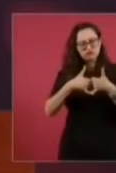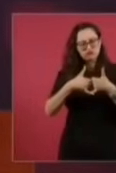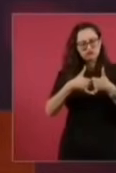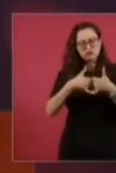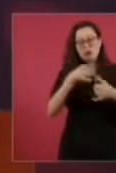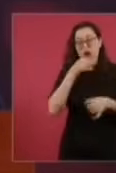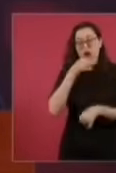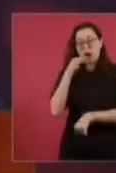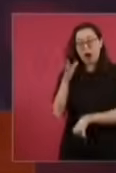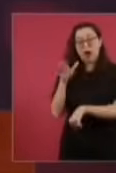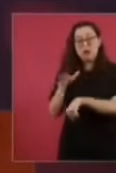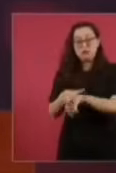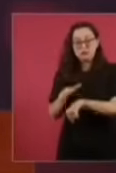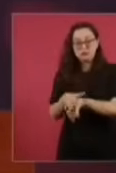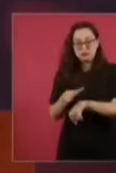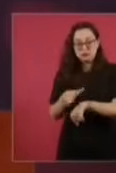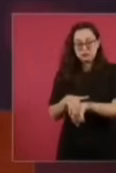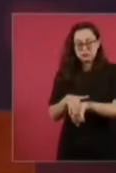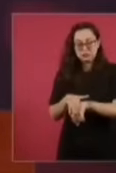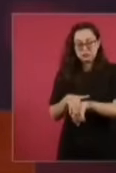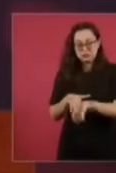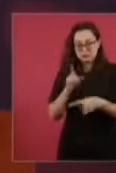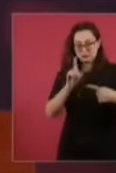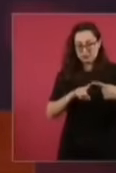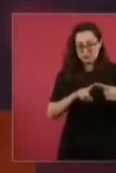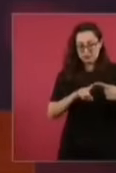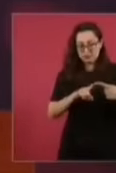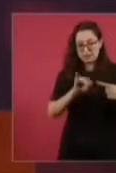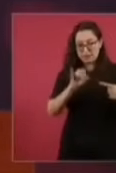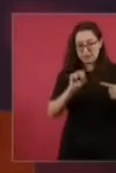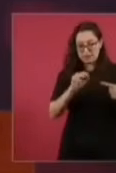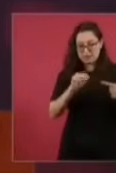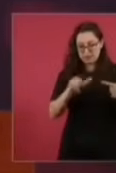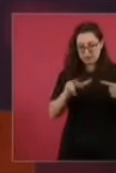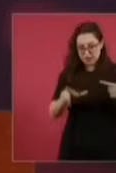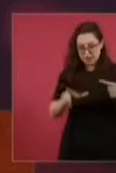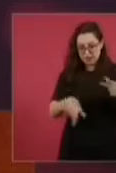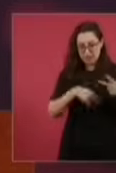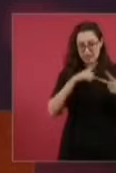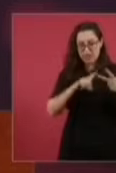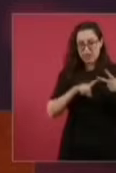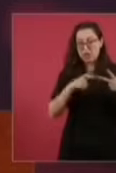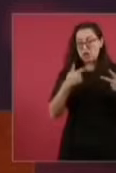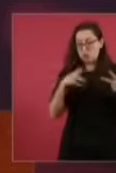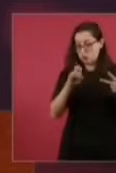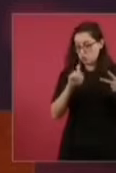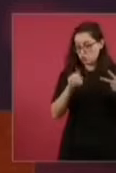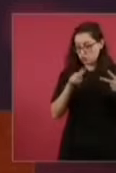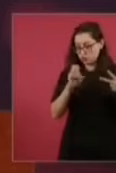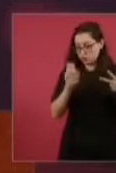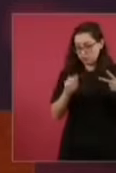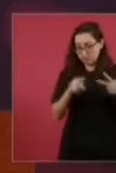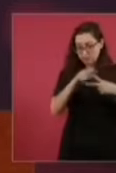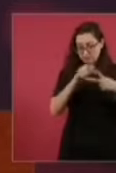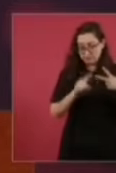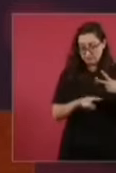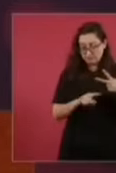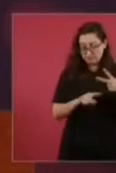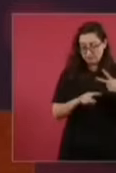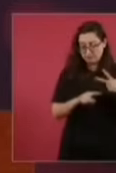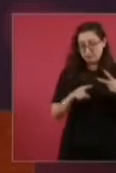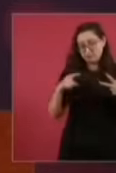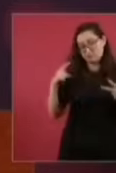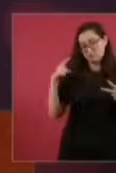informó que Ismael el Mayo Zambada y Joaquín Guzmán López se encontraban